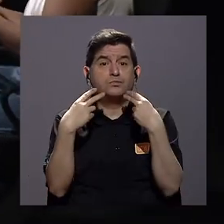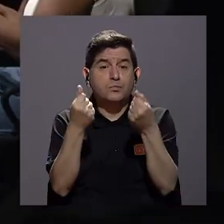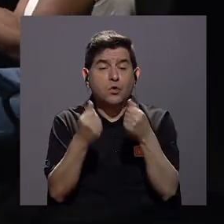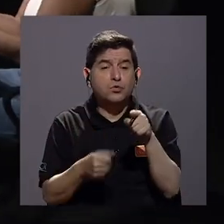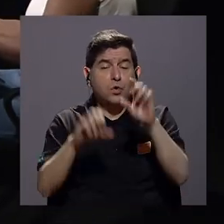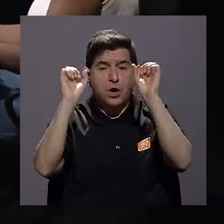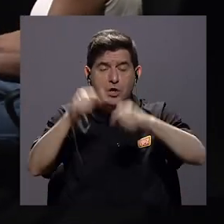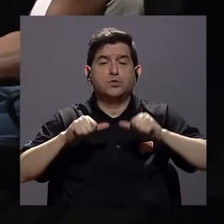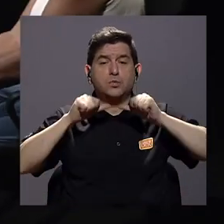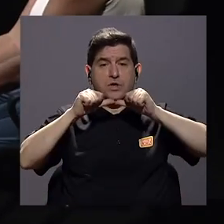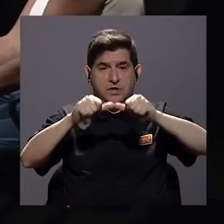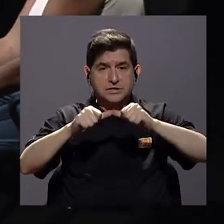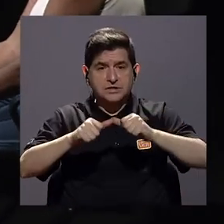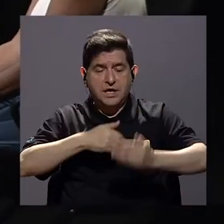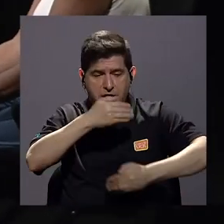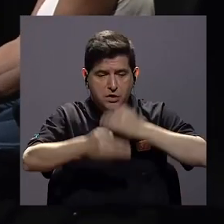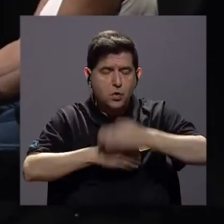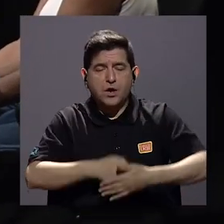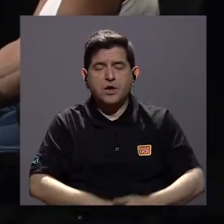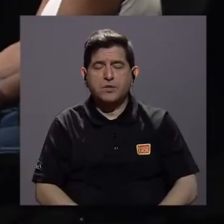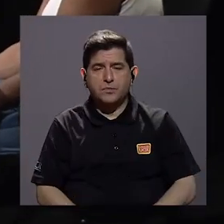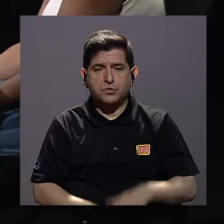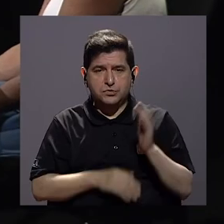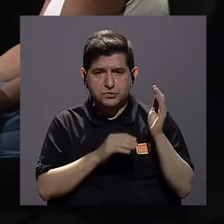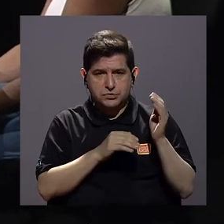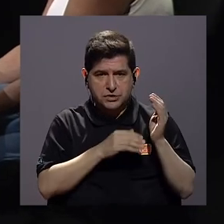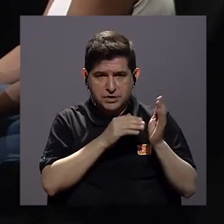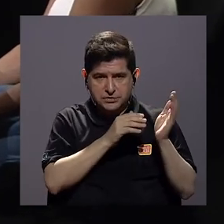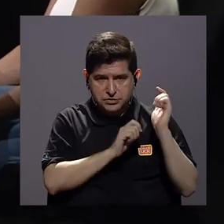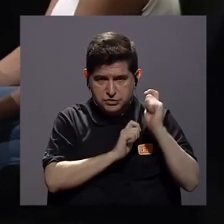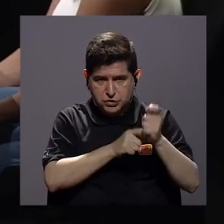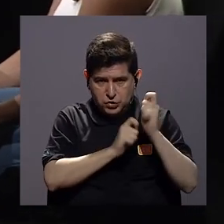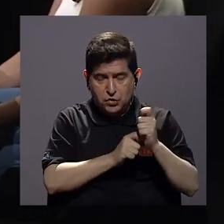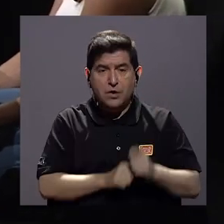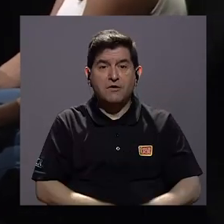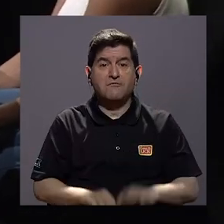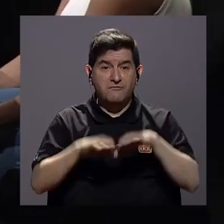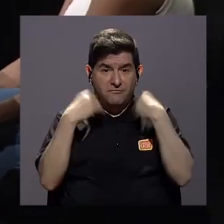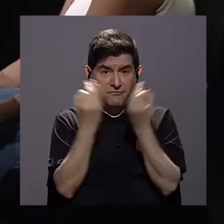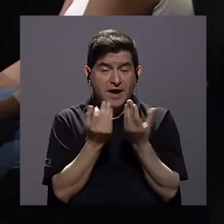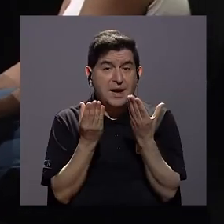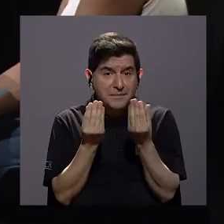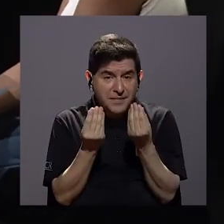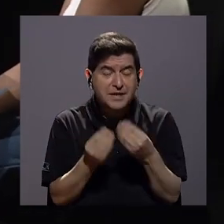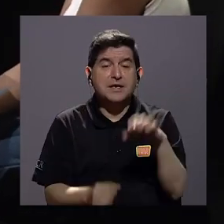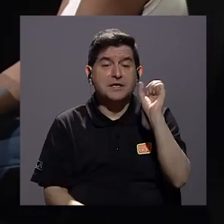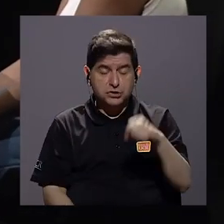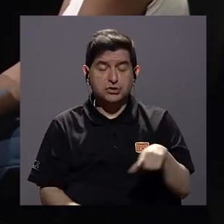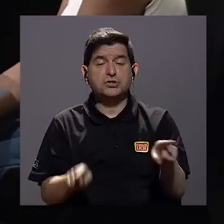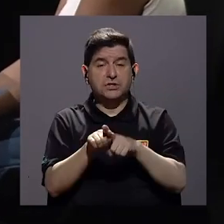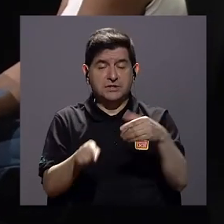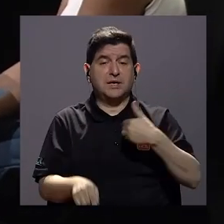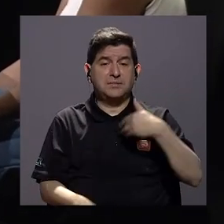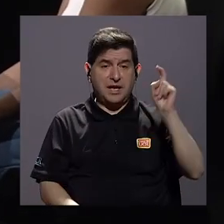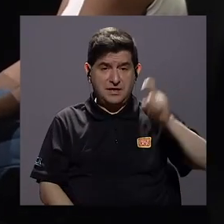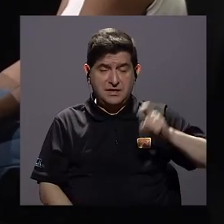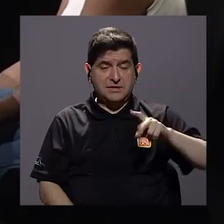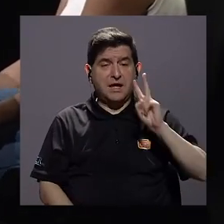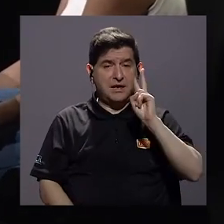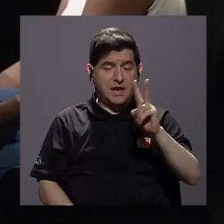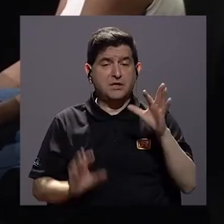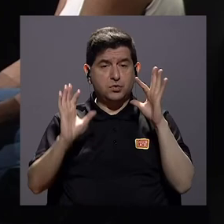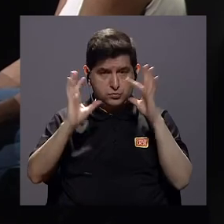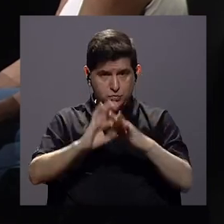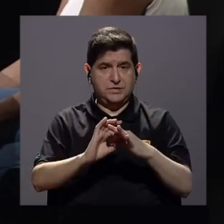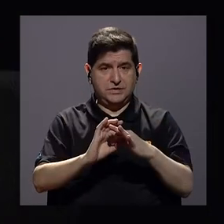que ellas puedan continuar con su pesquería. Porque las familias tienen temor también. Tienen temor y tienen necesidad. ¿Verdad? Tienen las dos cosas juntas. Entonces,